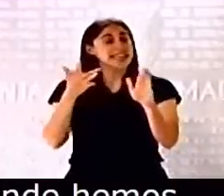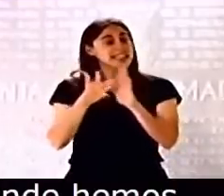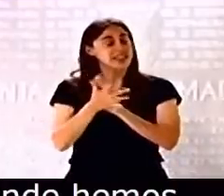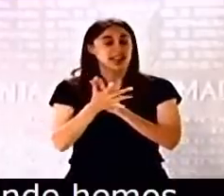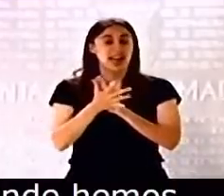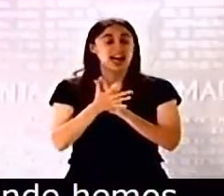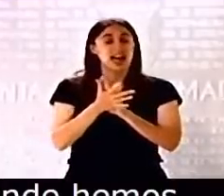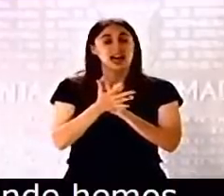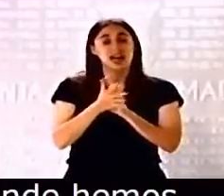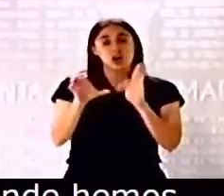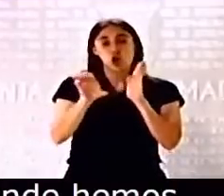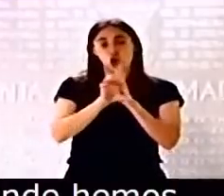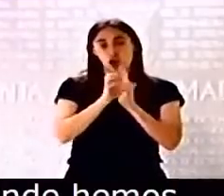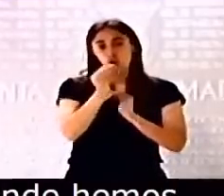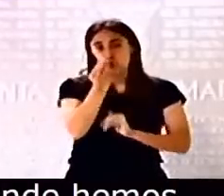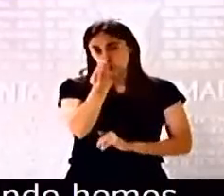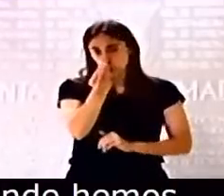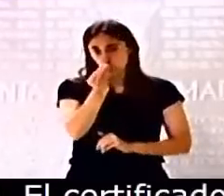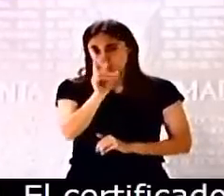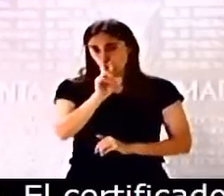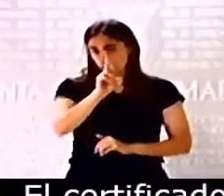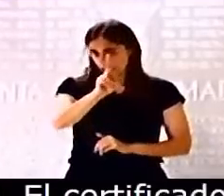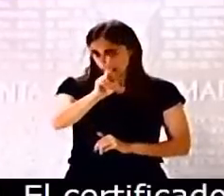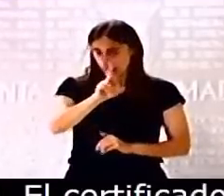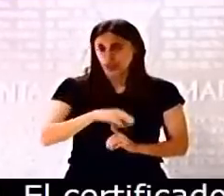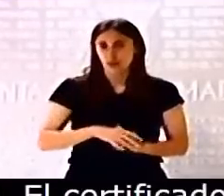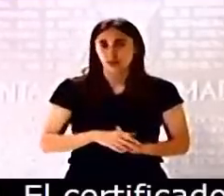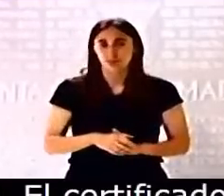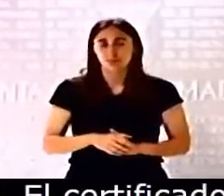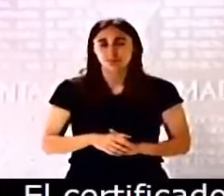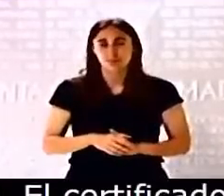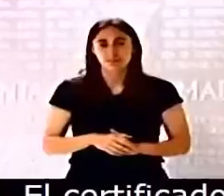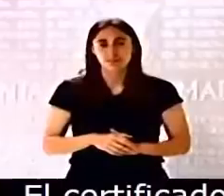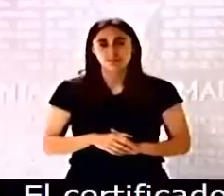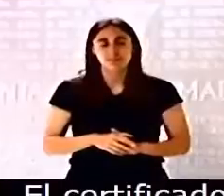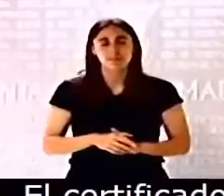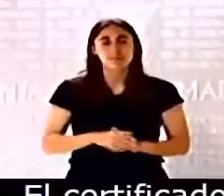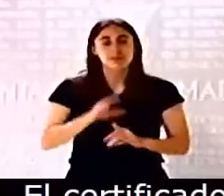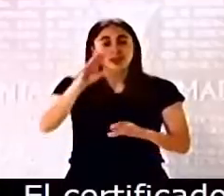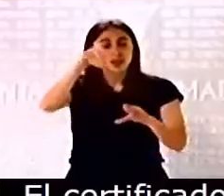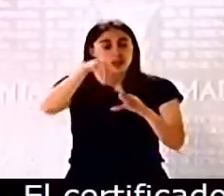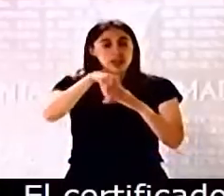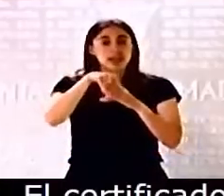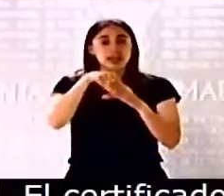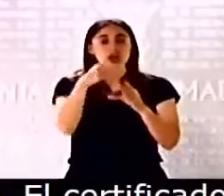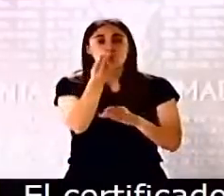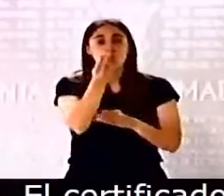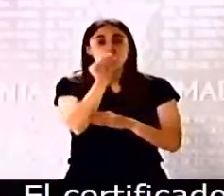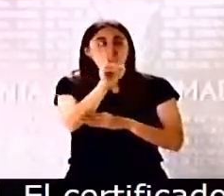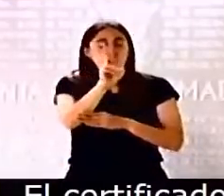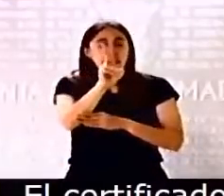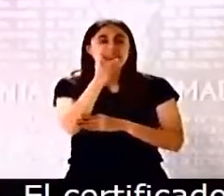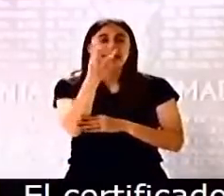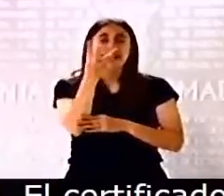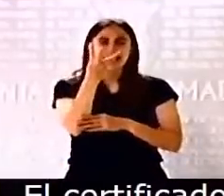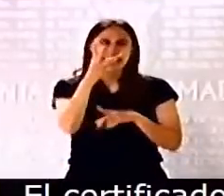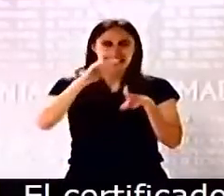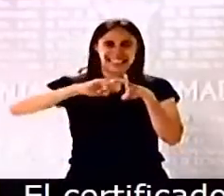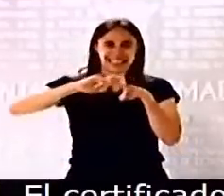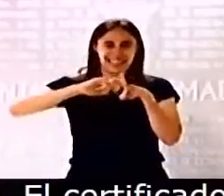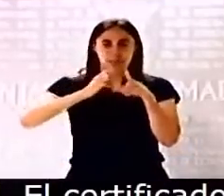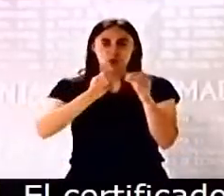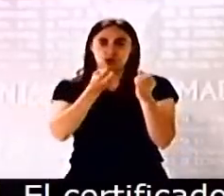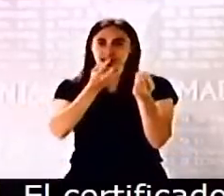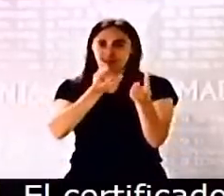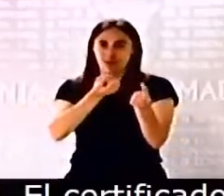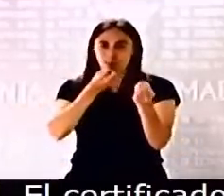QR que puede llevar tres tipos de información.